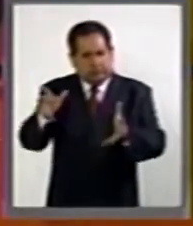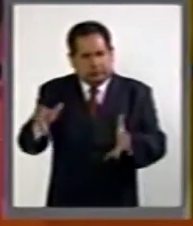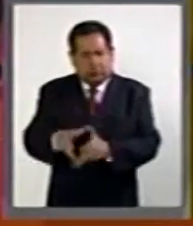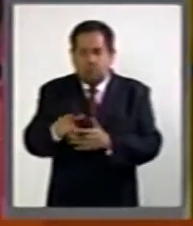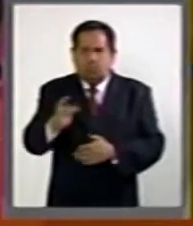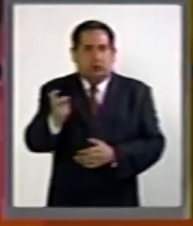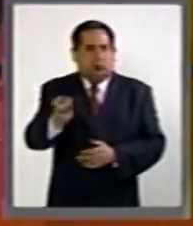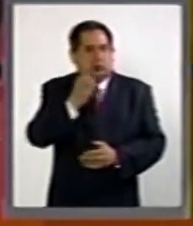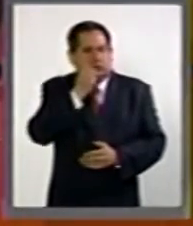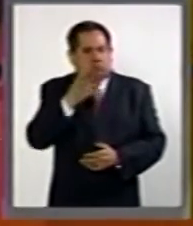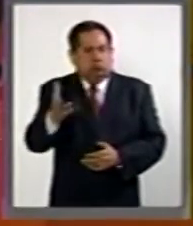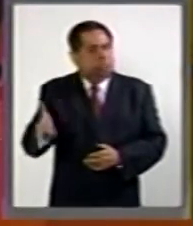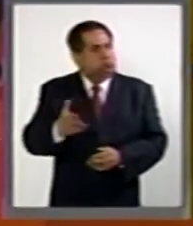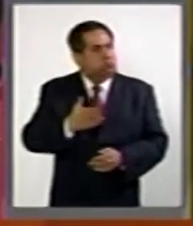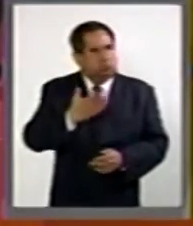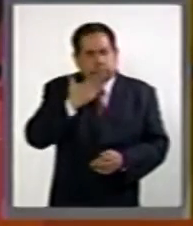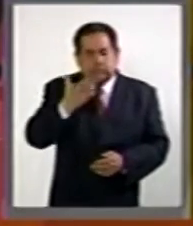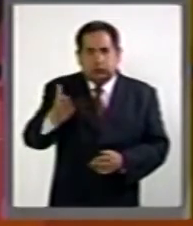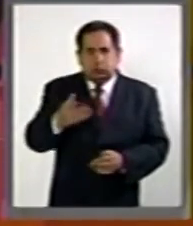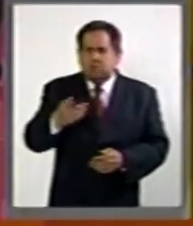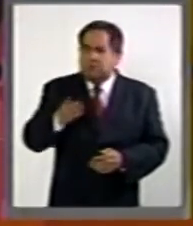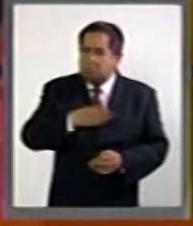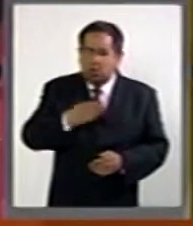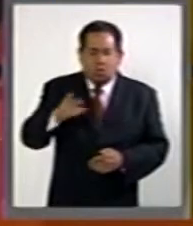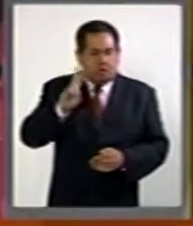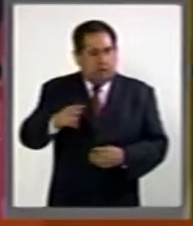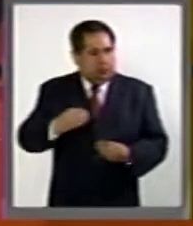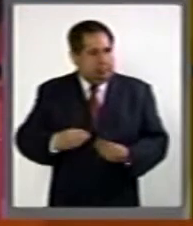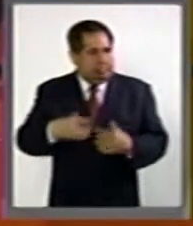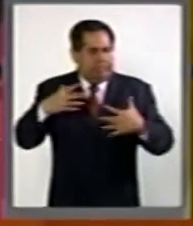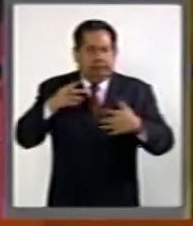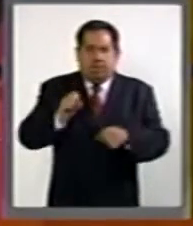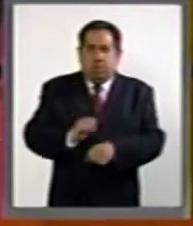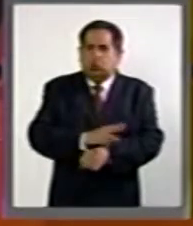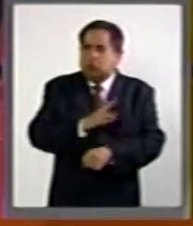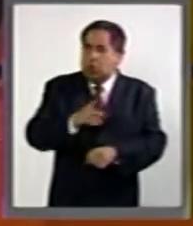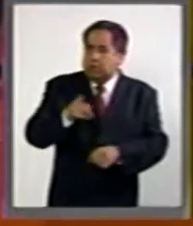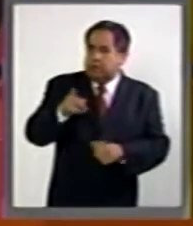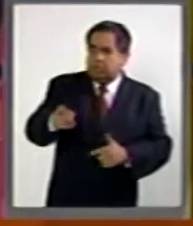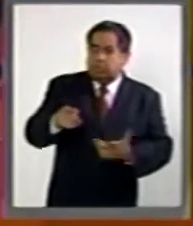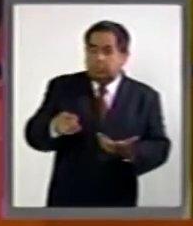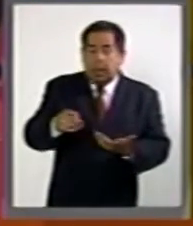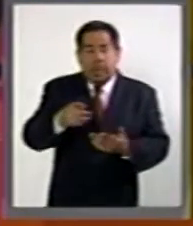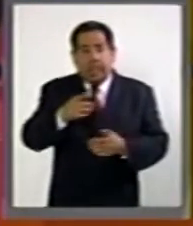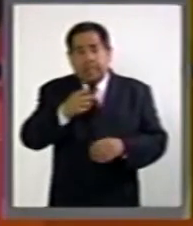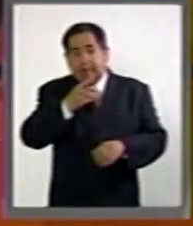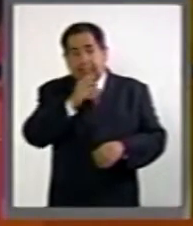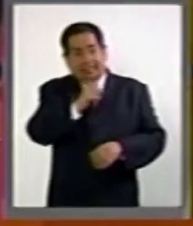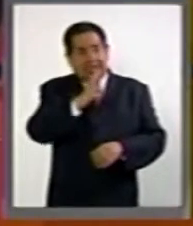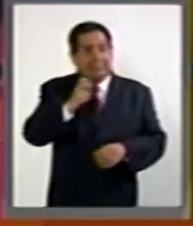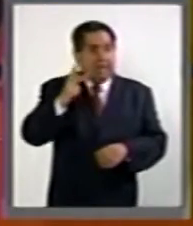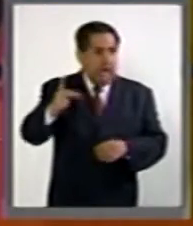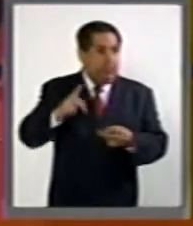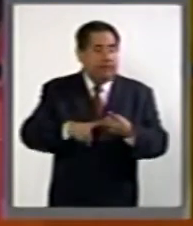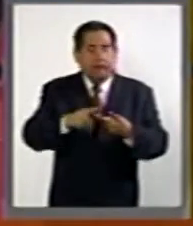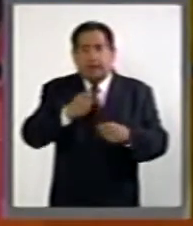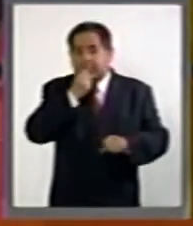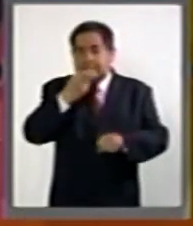bueno, y lo digo con emoción, que la Secretaría de Educación Pública y de